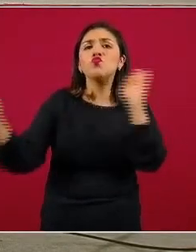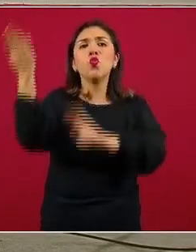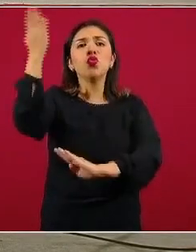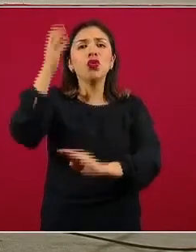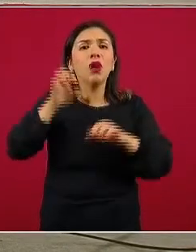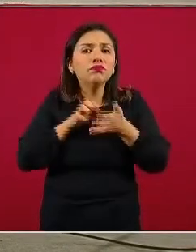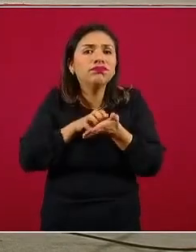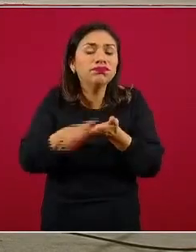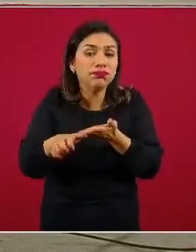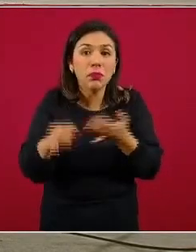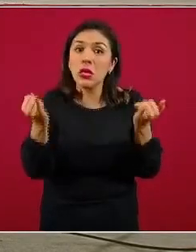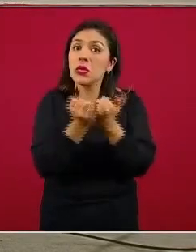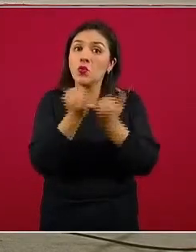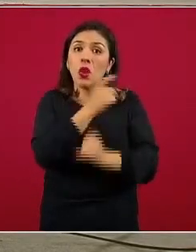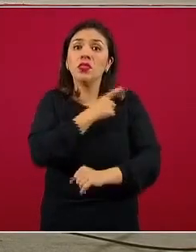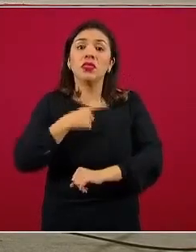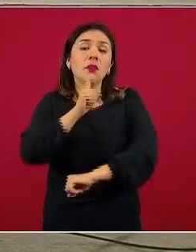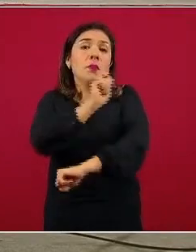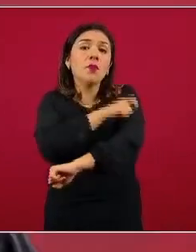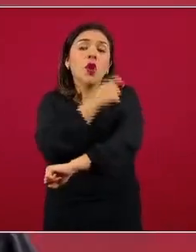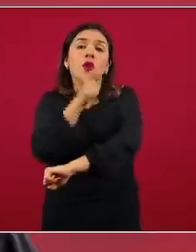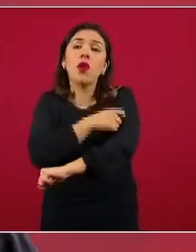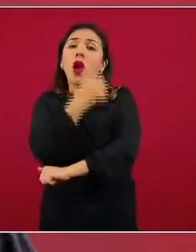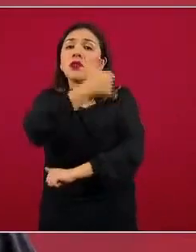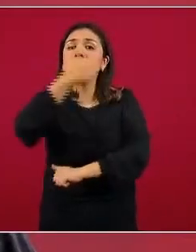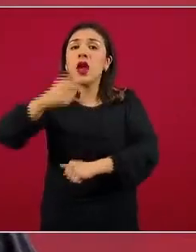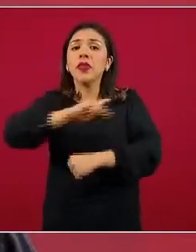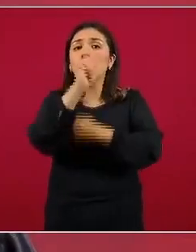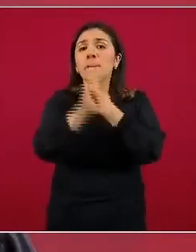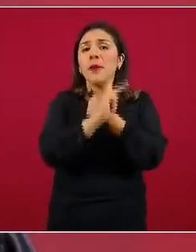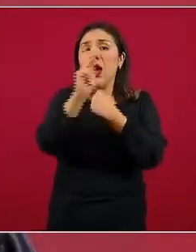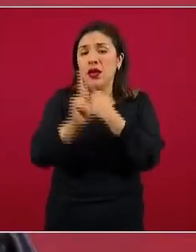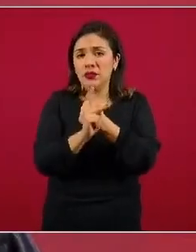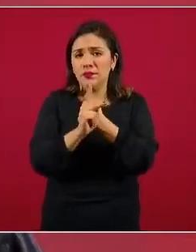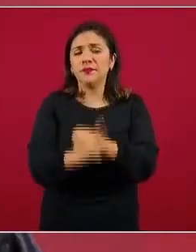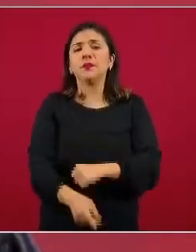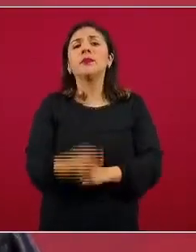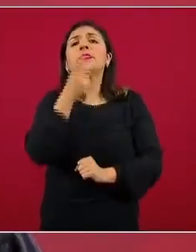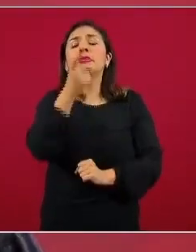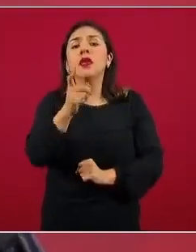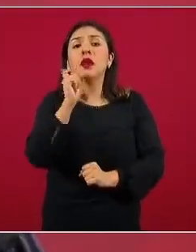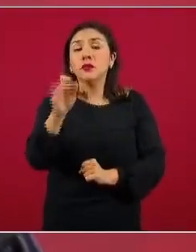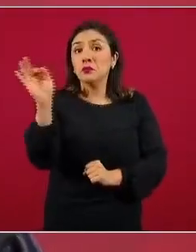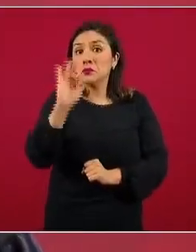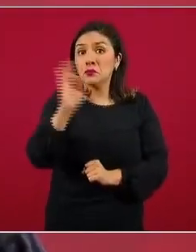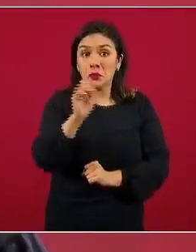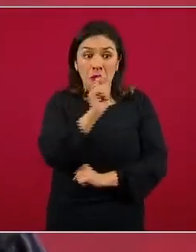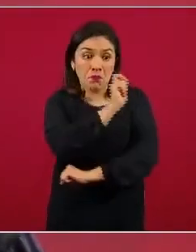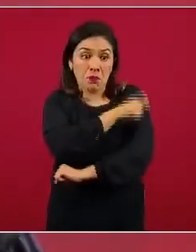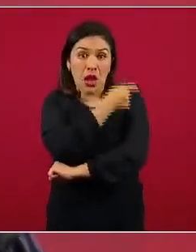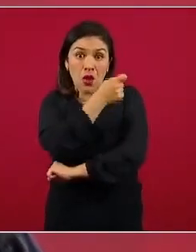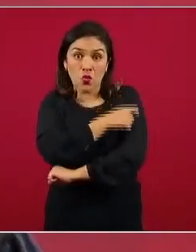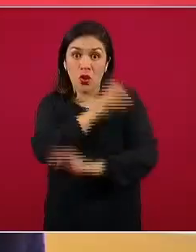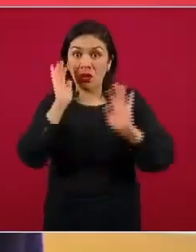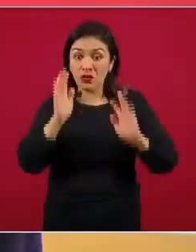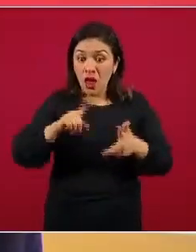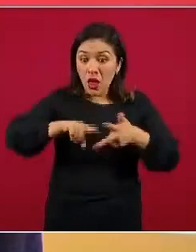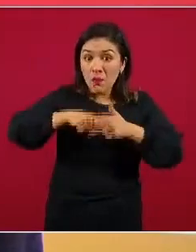y aplica igualmente para cada país. Acceso limitado se refiere a que más allá de que las vacunas ya empiecen